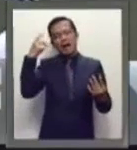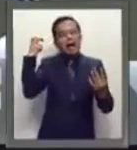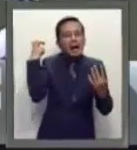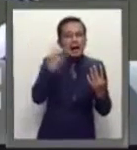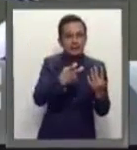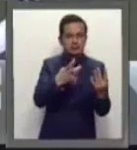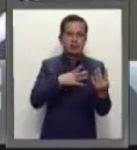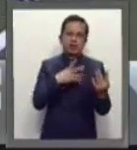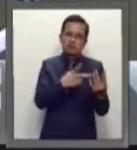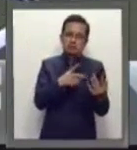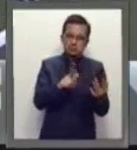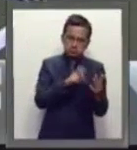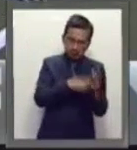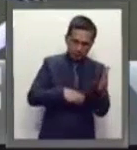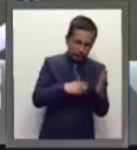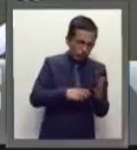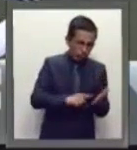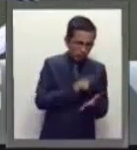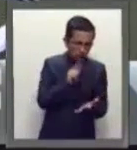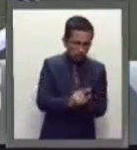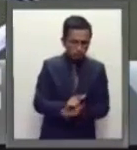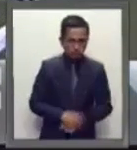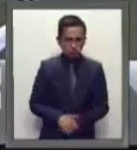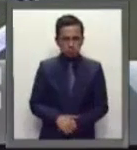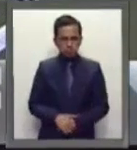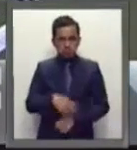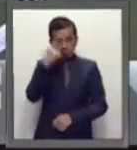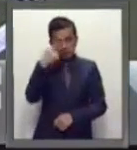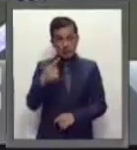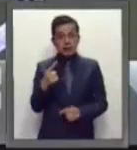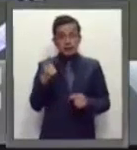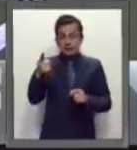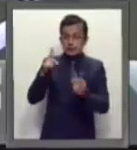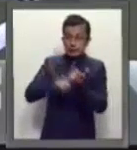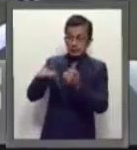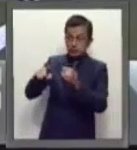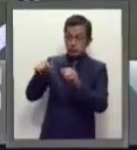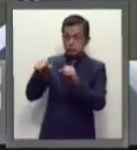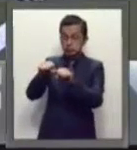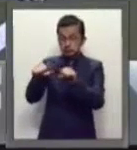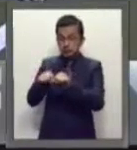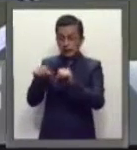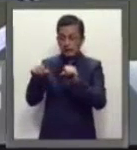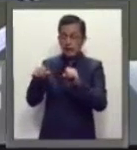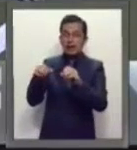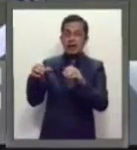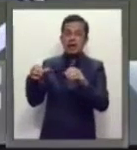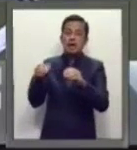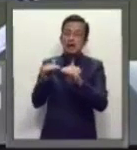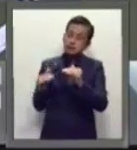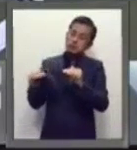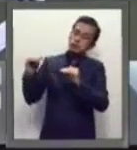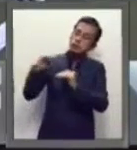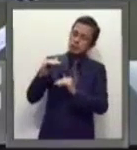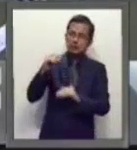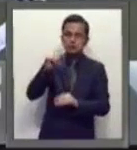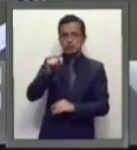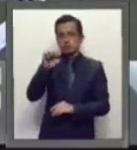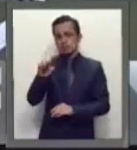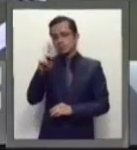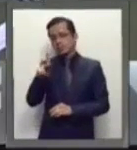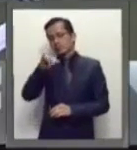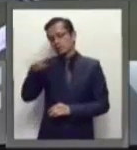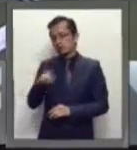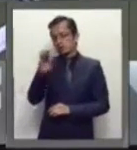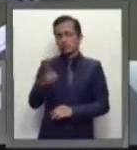ilegítima de negociación para la integración de la sala tribunal de la sala superior del tribunal ahora le